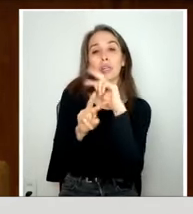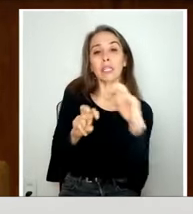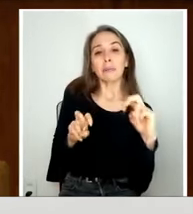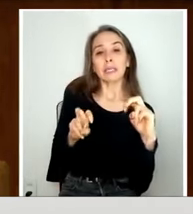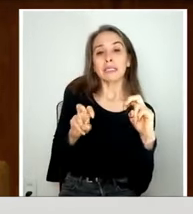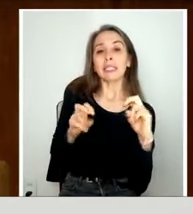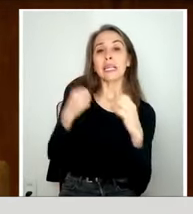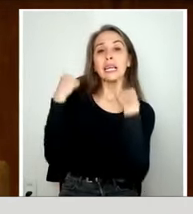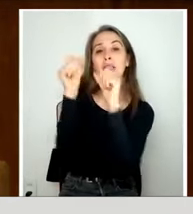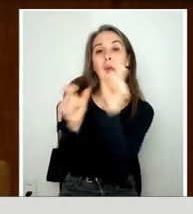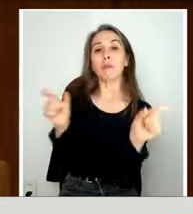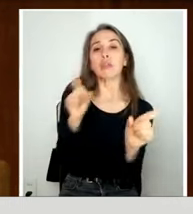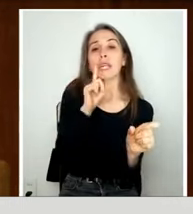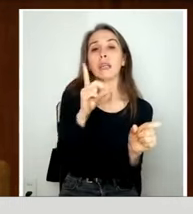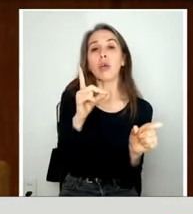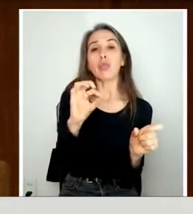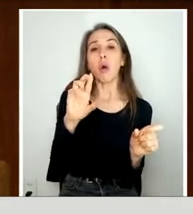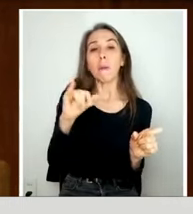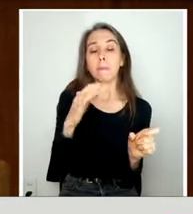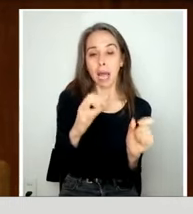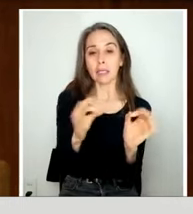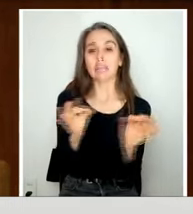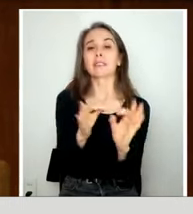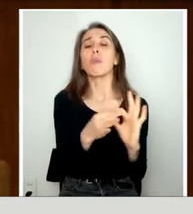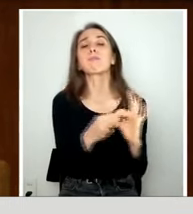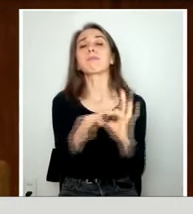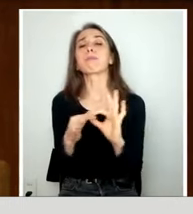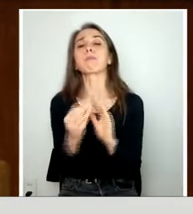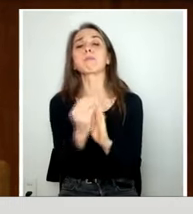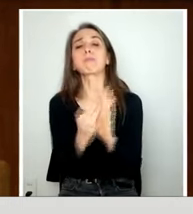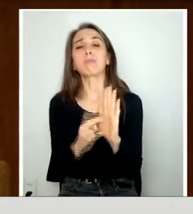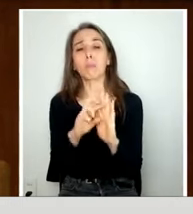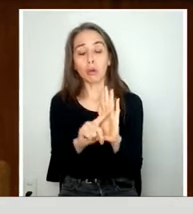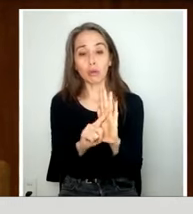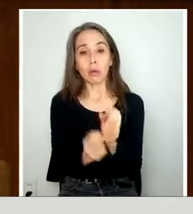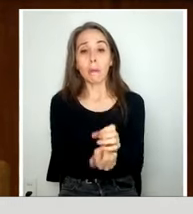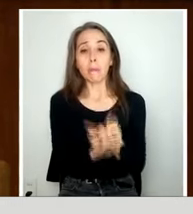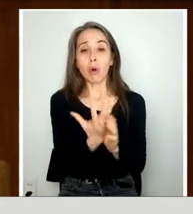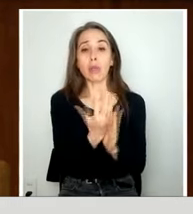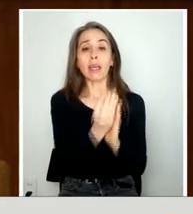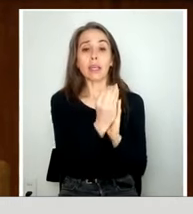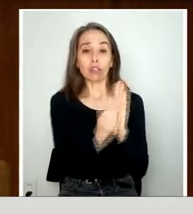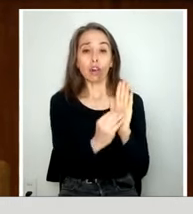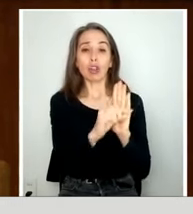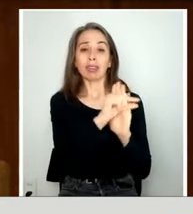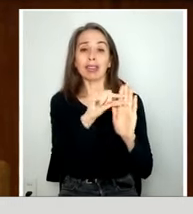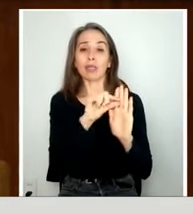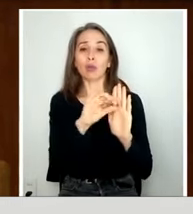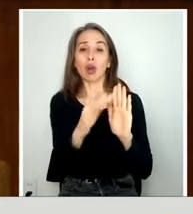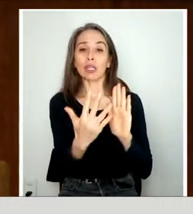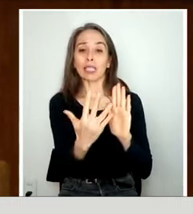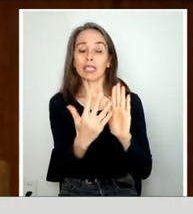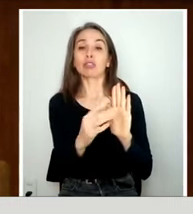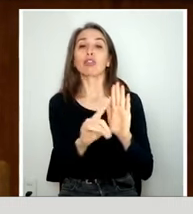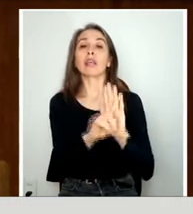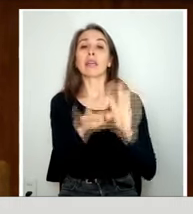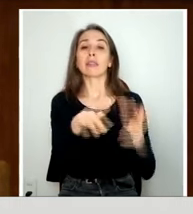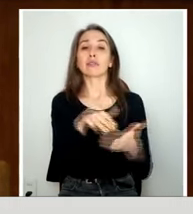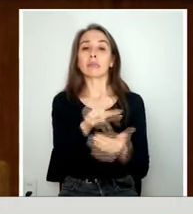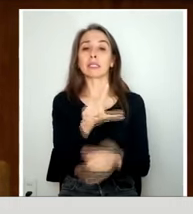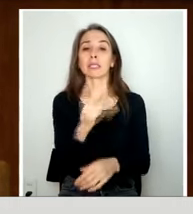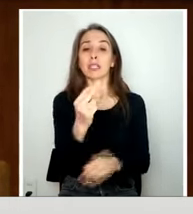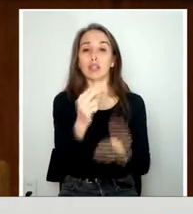mensaje se dan a conocer los siguientes fundamentos primero la modernización y actualización del título quinto de la ley número 19.712